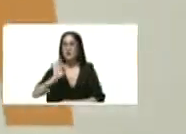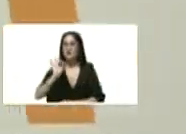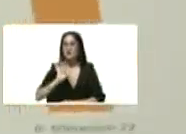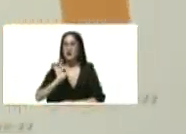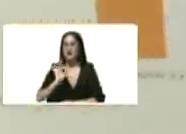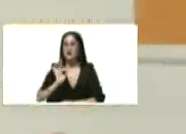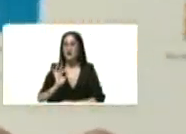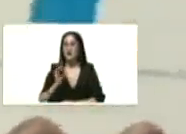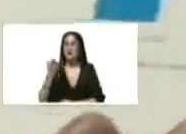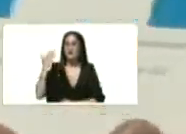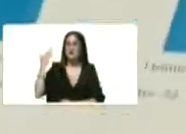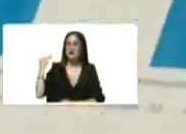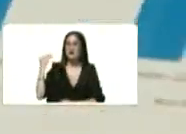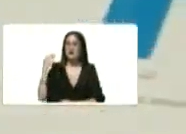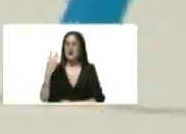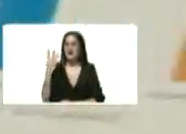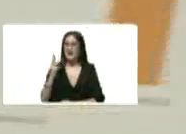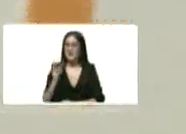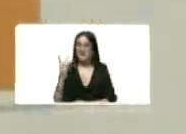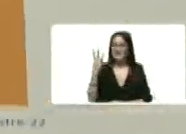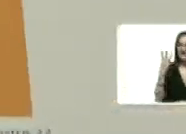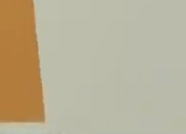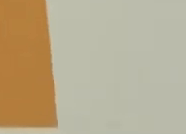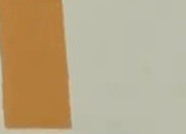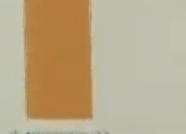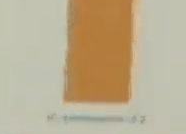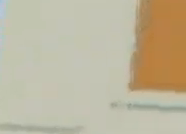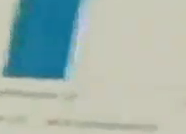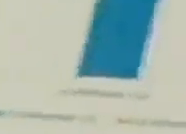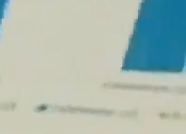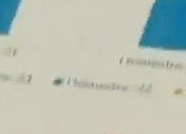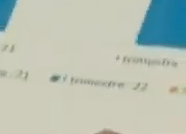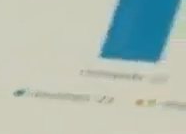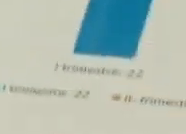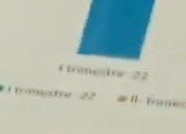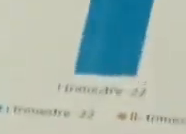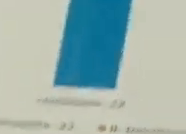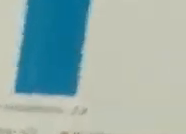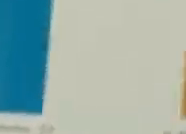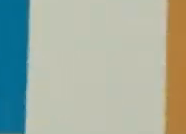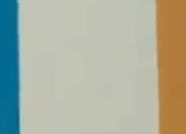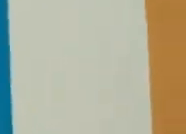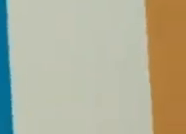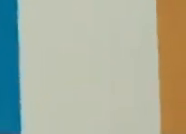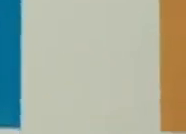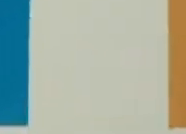trimestre del año pasado, con respecto al cuarto trimestre del 2020, el crecimiento fue de